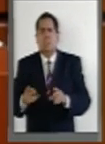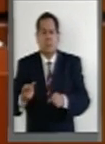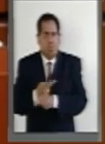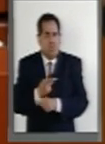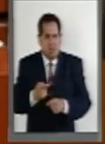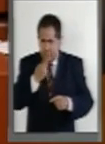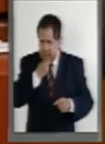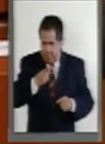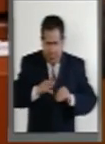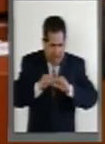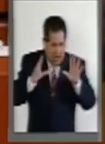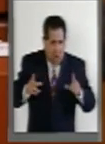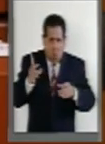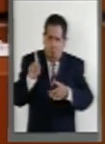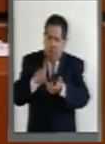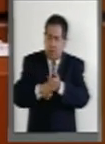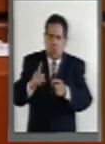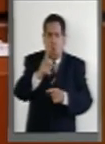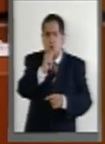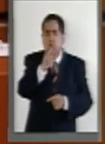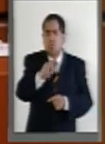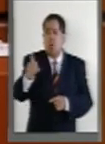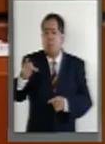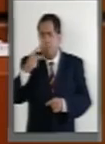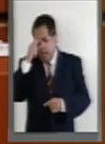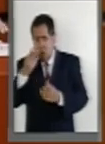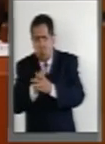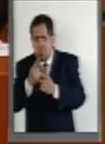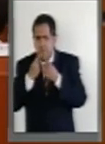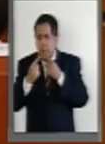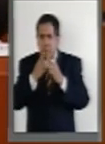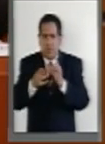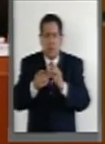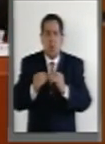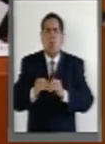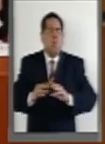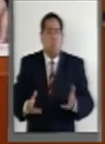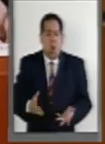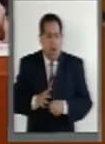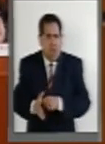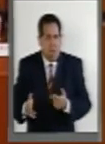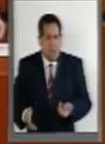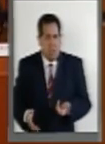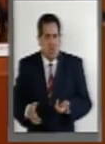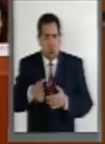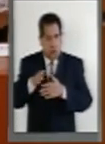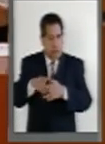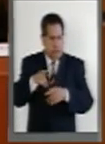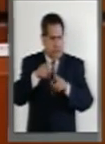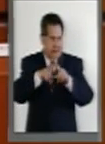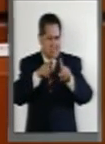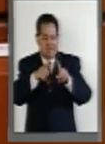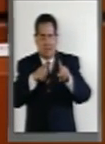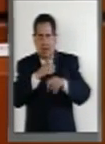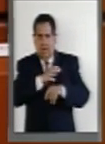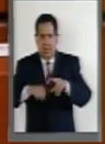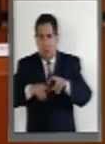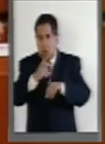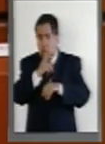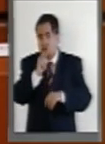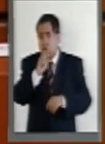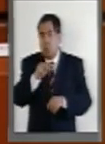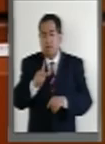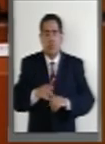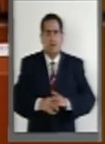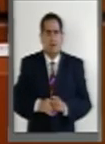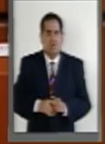Federal y el candidato republicano antimexicano a la presidencia de Estados Unidos. Me